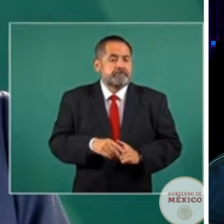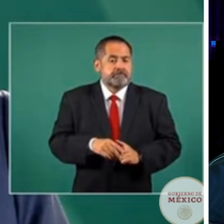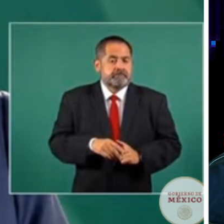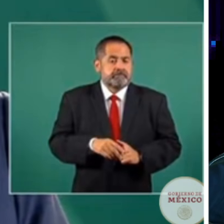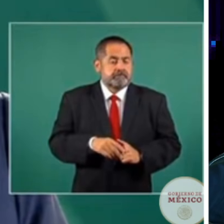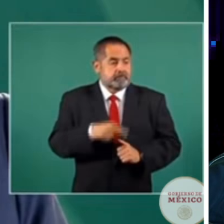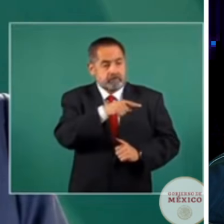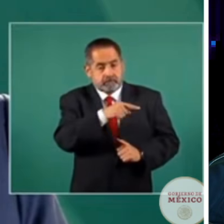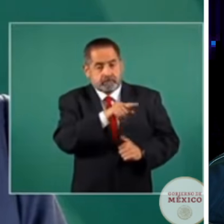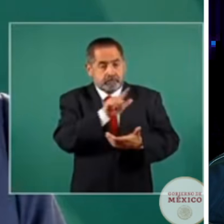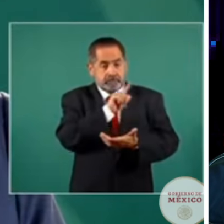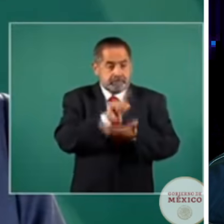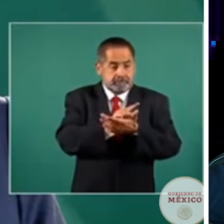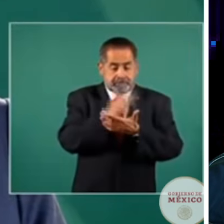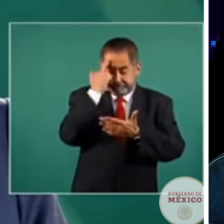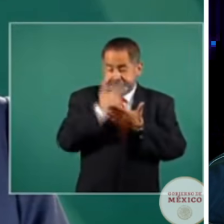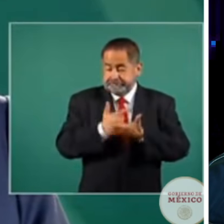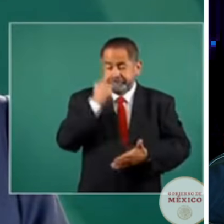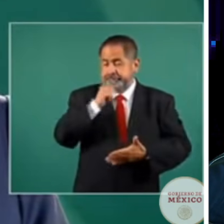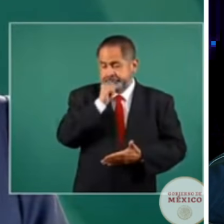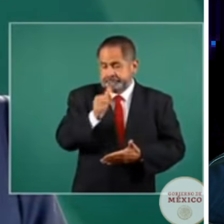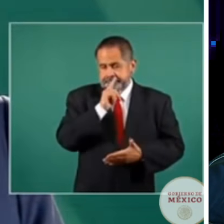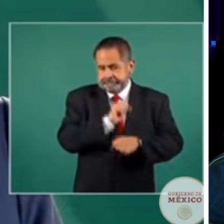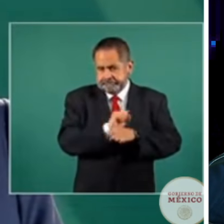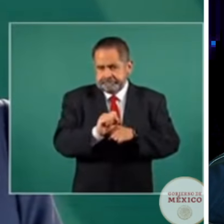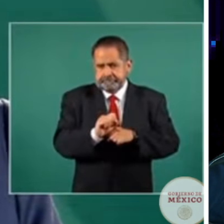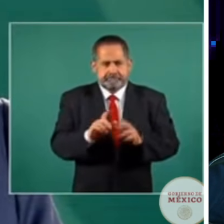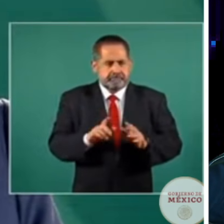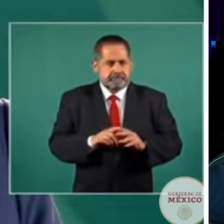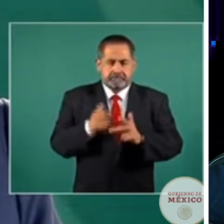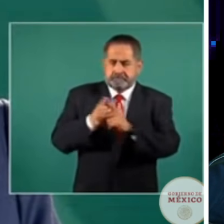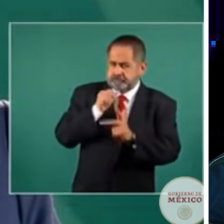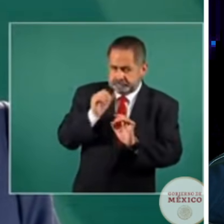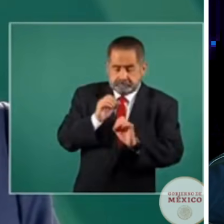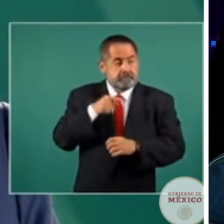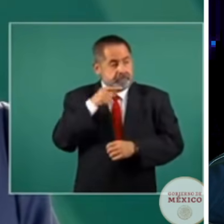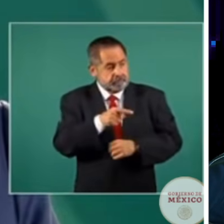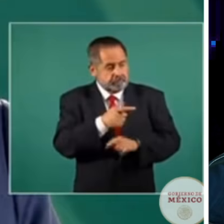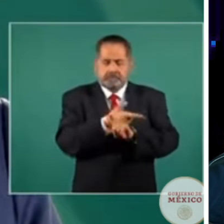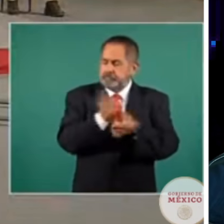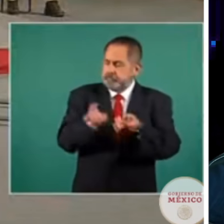que no hayan cometido delitos graves, delitos de sangre, van a ser liberados.